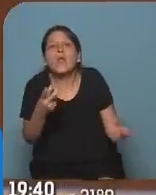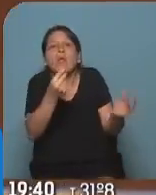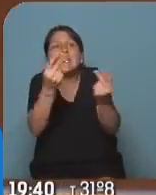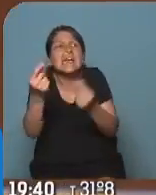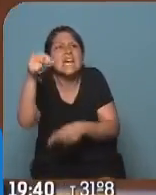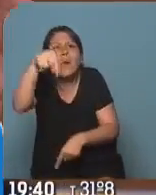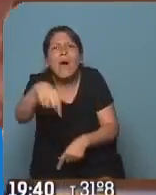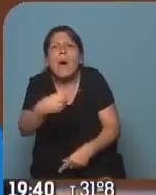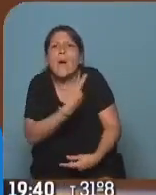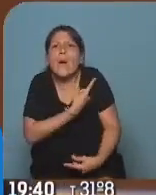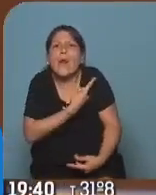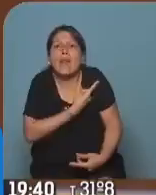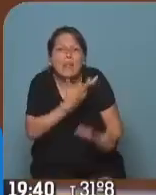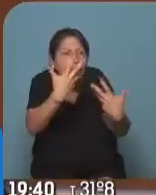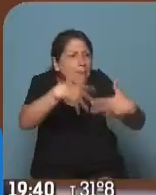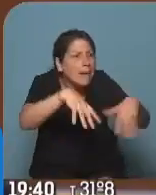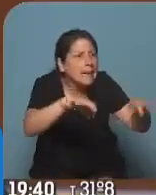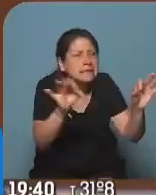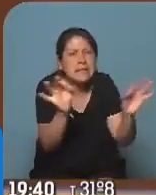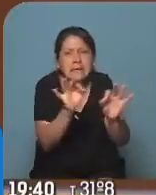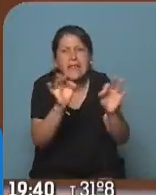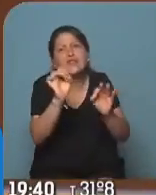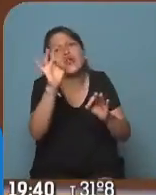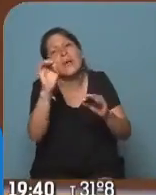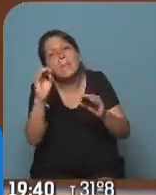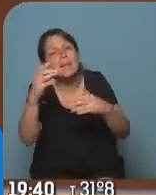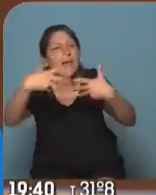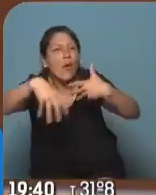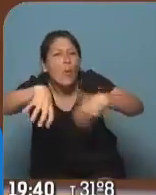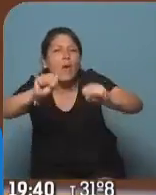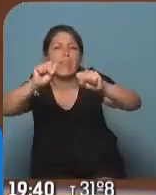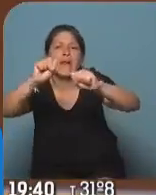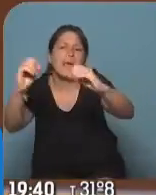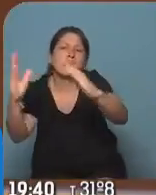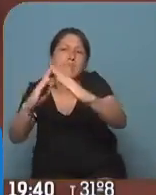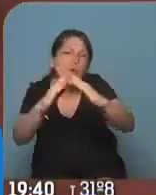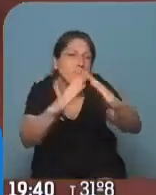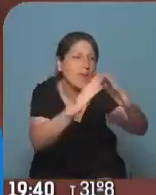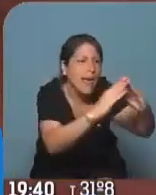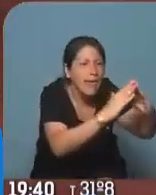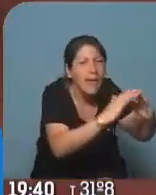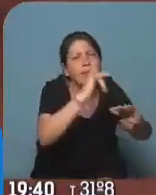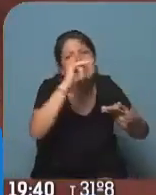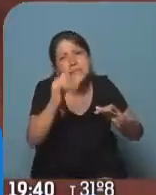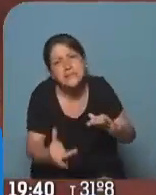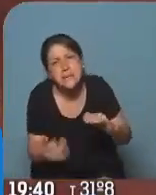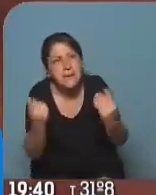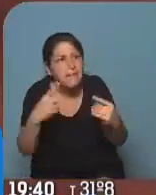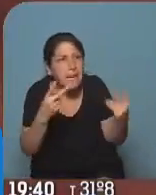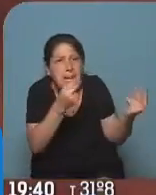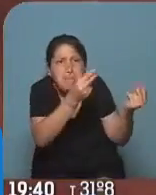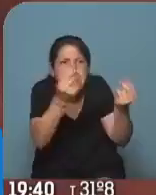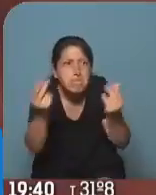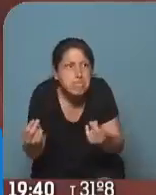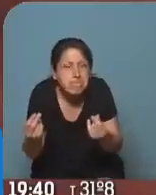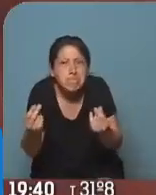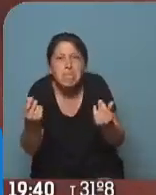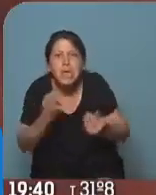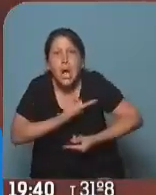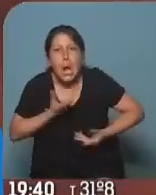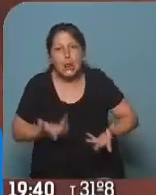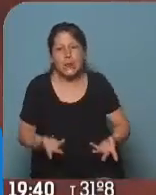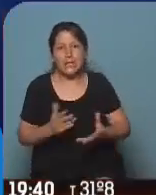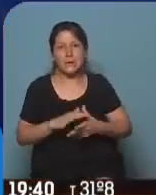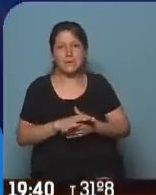Lo que no aparece más allá de las propiedades que se van confirmando a través de las declaraciones de la viuda de Muñoz, que están en Miami, en Nueva York o ahora en Turks